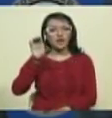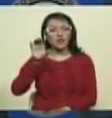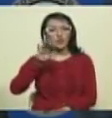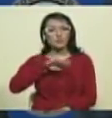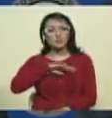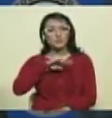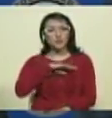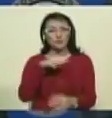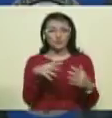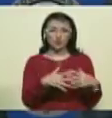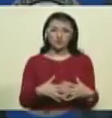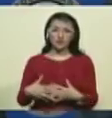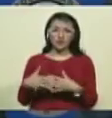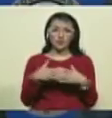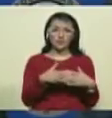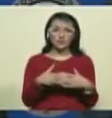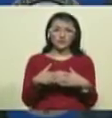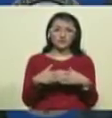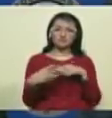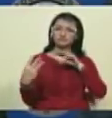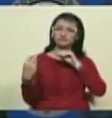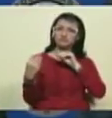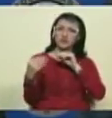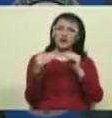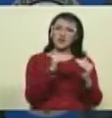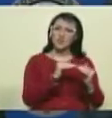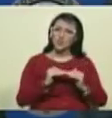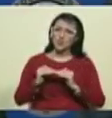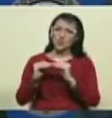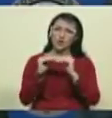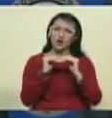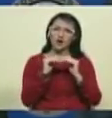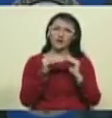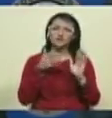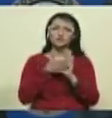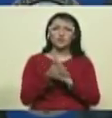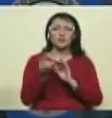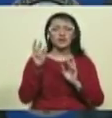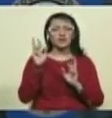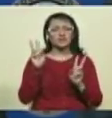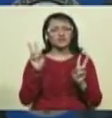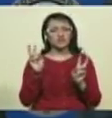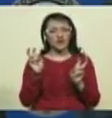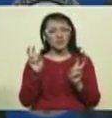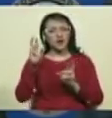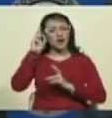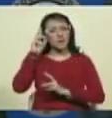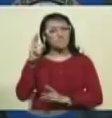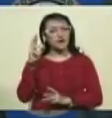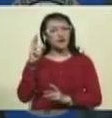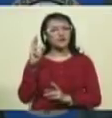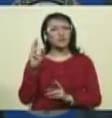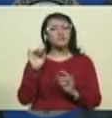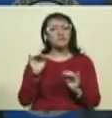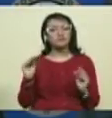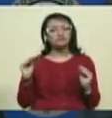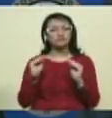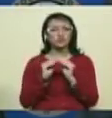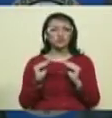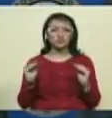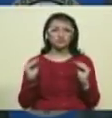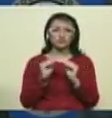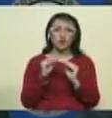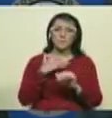la administración Trump y hablar en igualdad, con respeto mutuo, sobre nuestras coincidencias, sobre